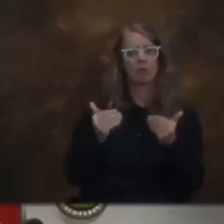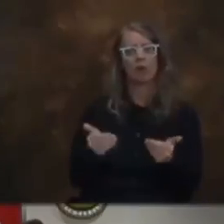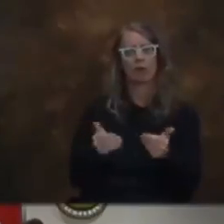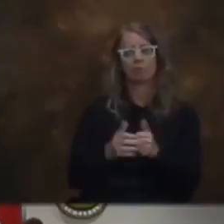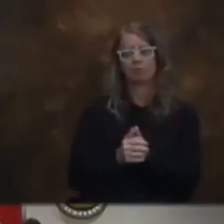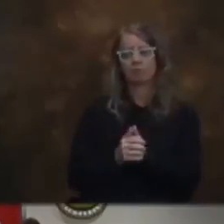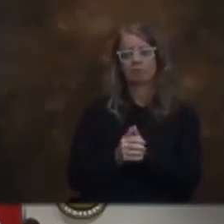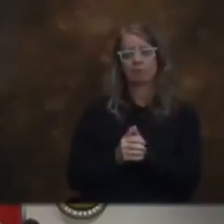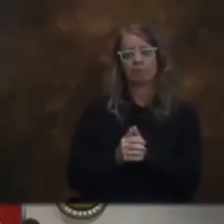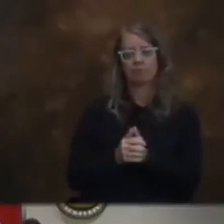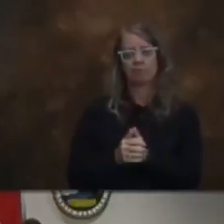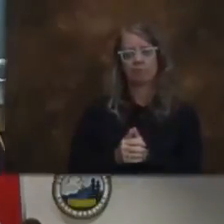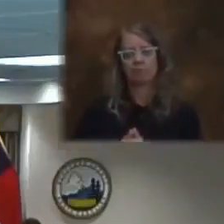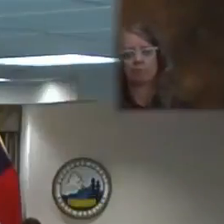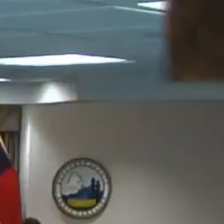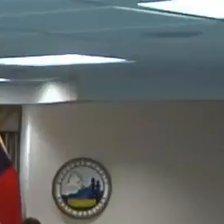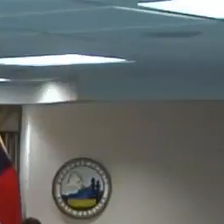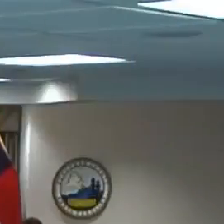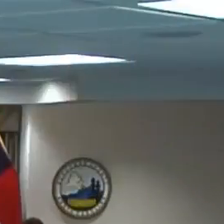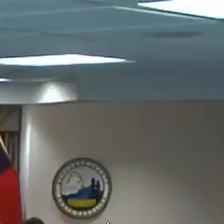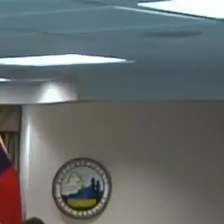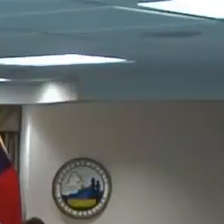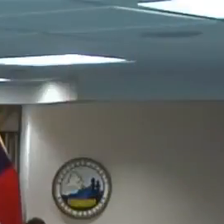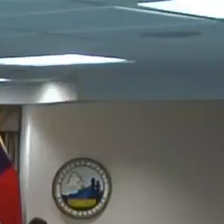la próxima tema